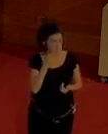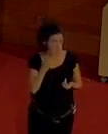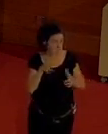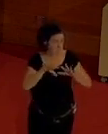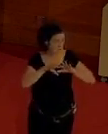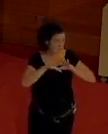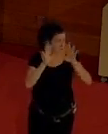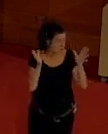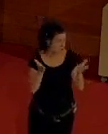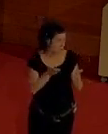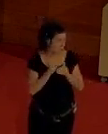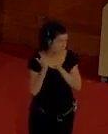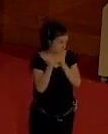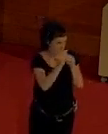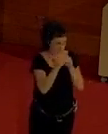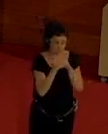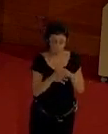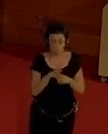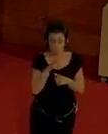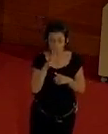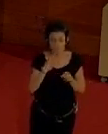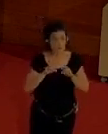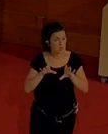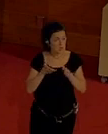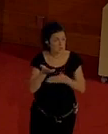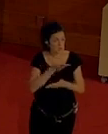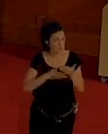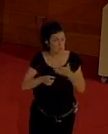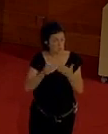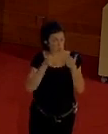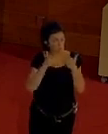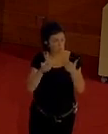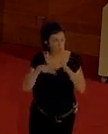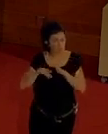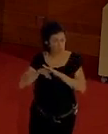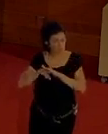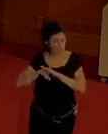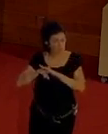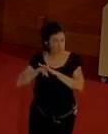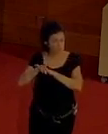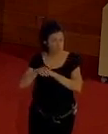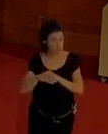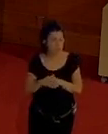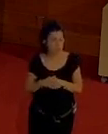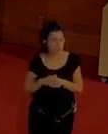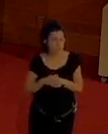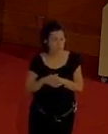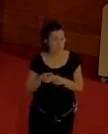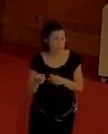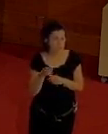porque con la globalización y con el libre cambio es como ha crecido no le interesa